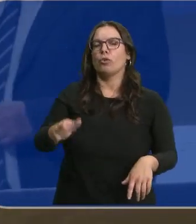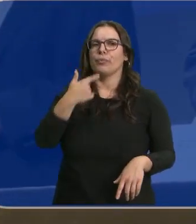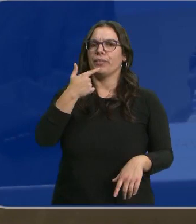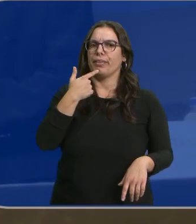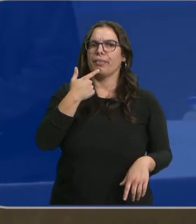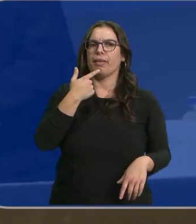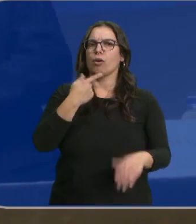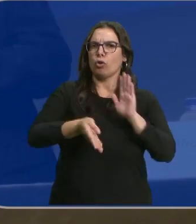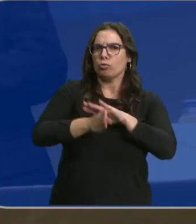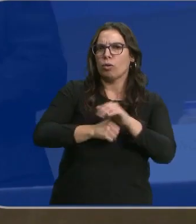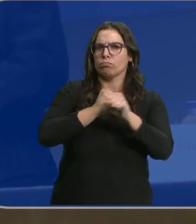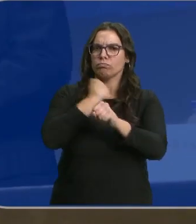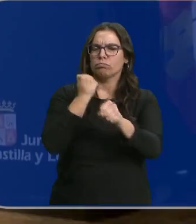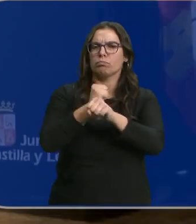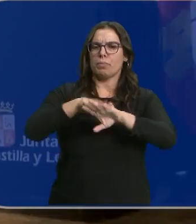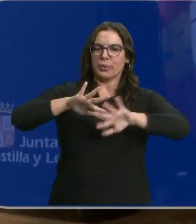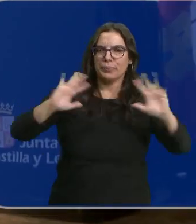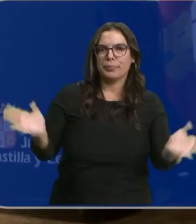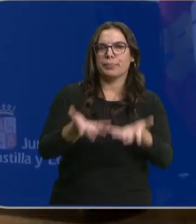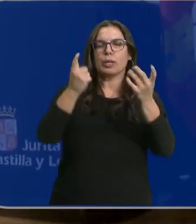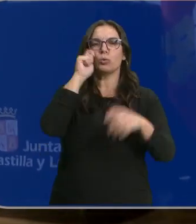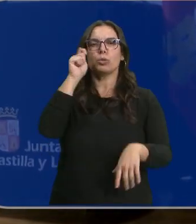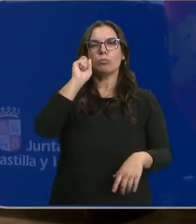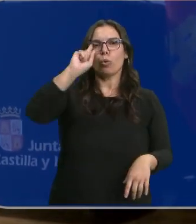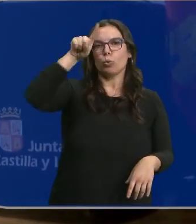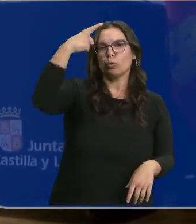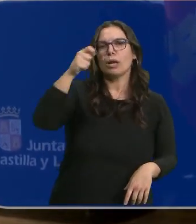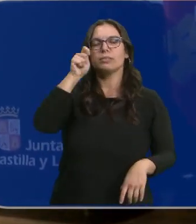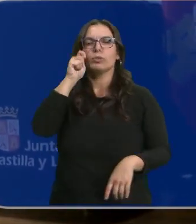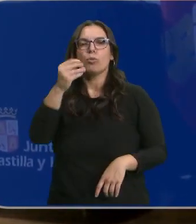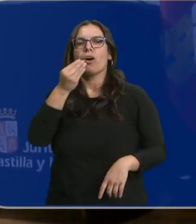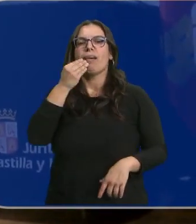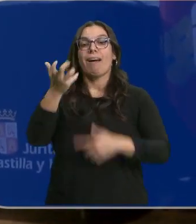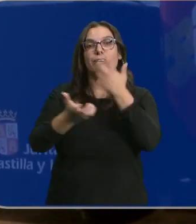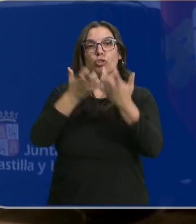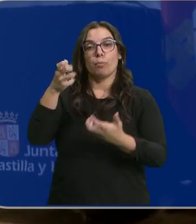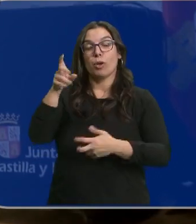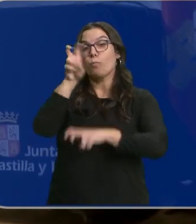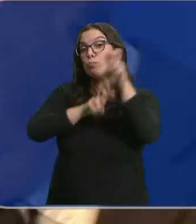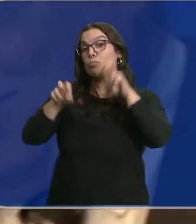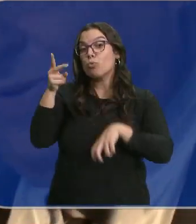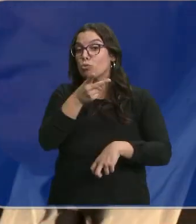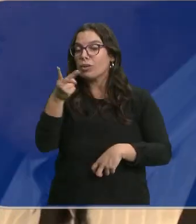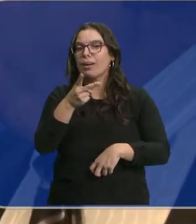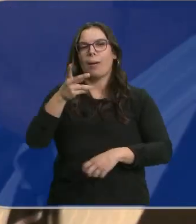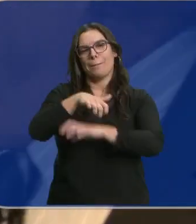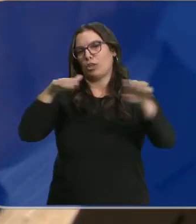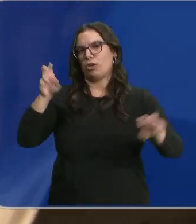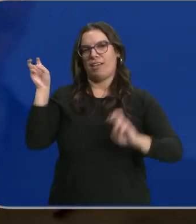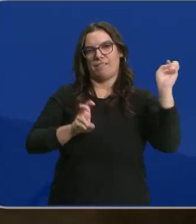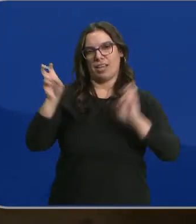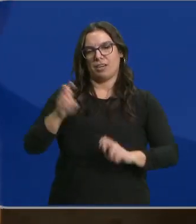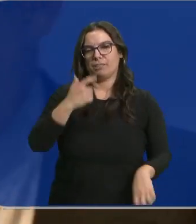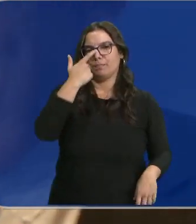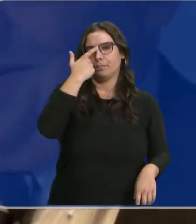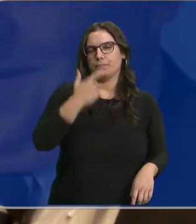se va a seguir trabajando en la promoción del turismo cultural y gastronómico, que es lo que buscan la mayor parte de los viajeros que llegan a